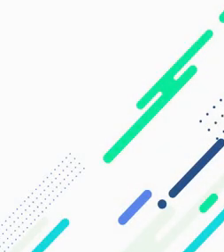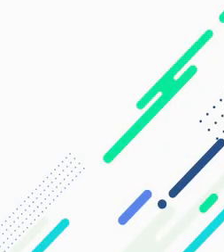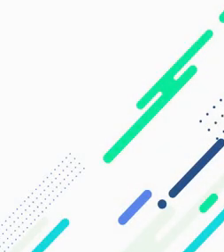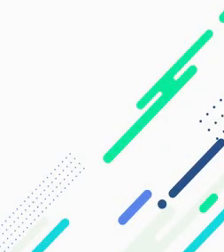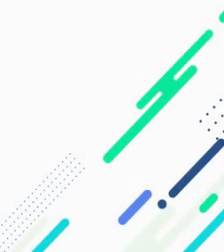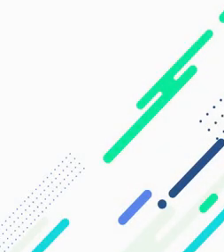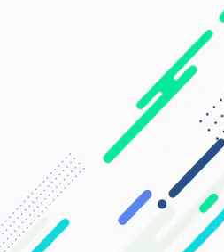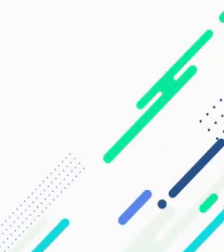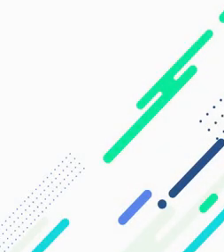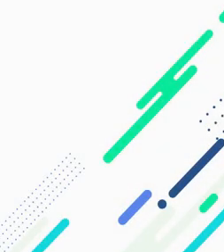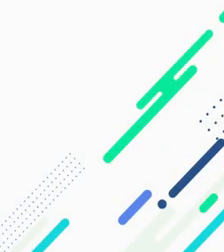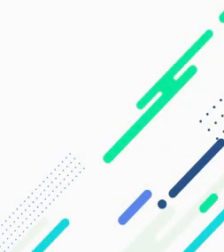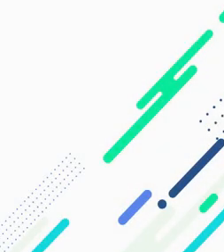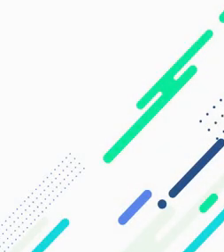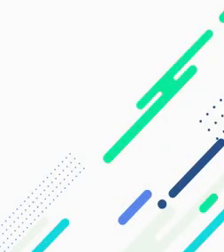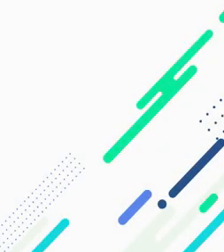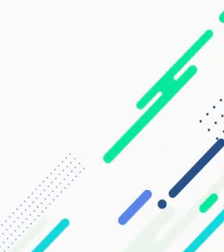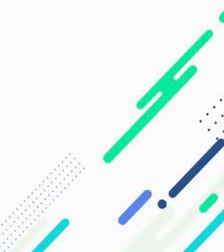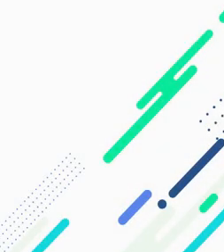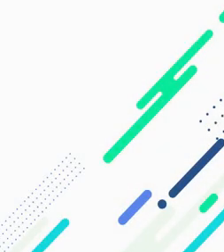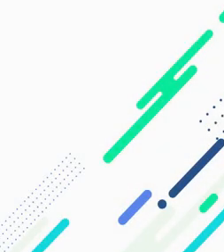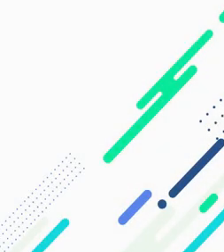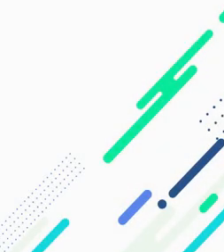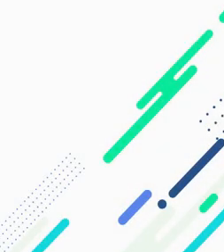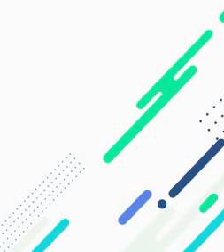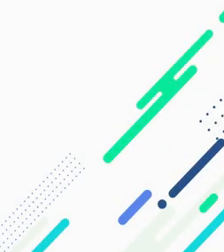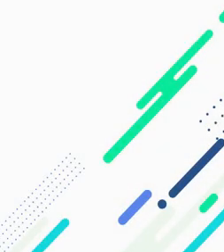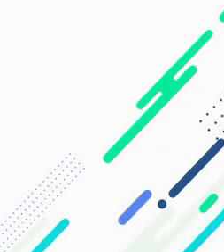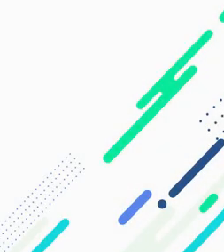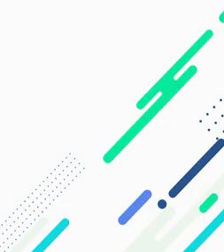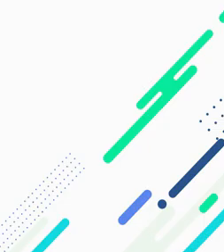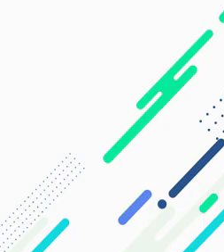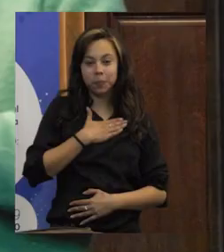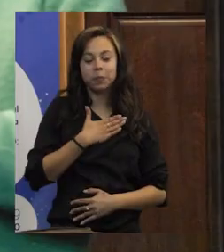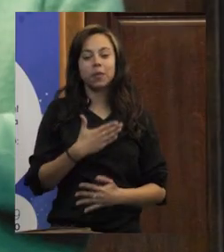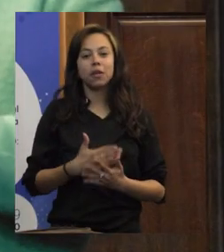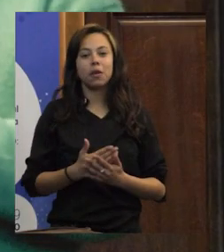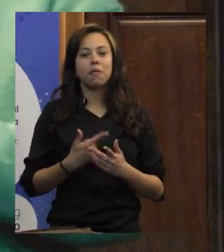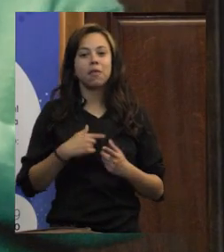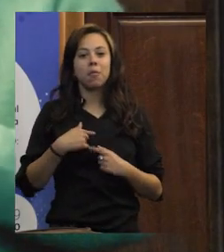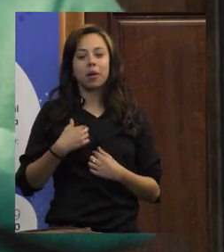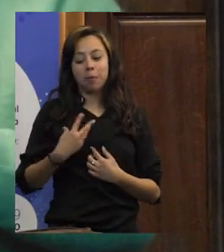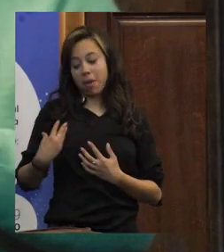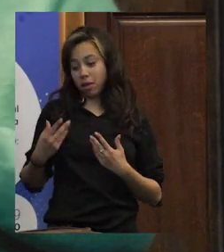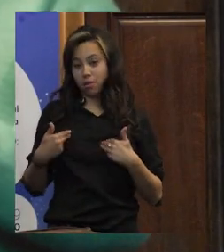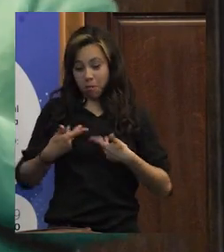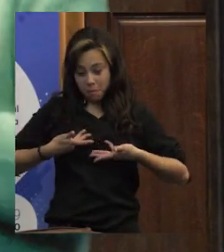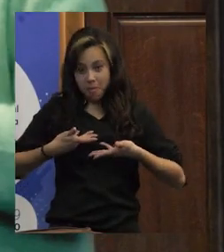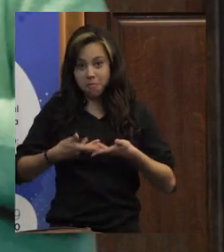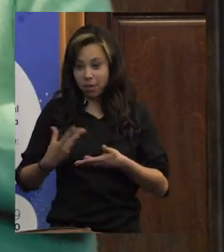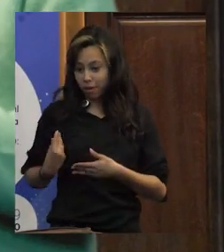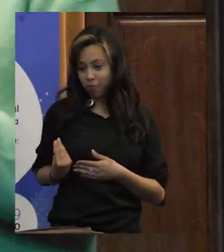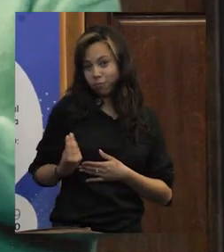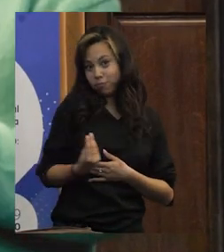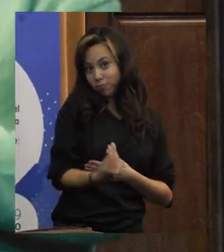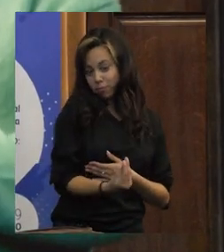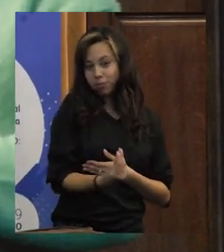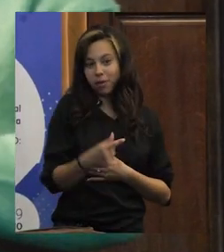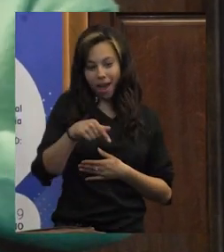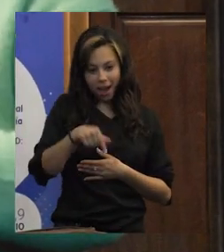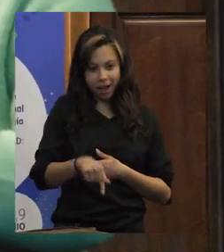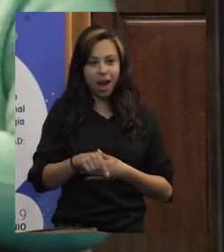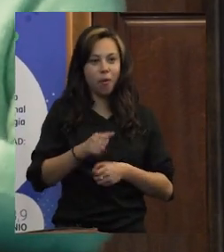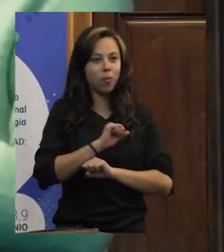Tengo una enorme alegría y me siento muy honrada de haber sido designada, invitada